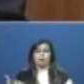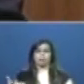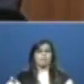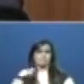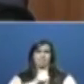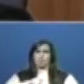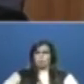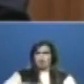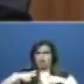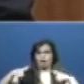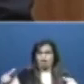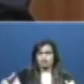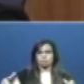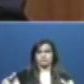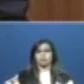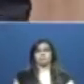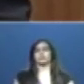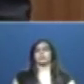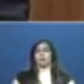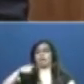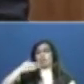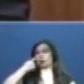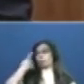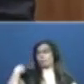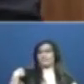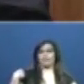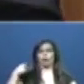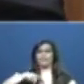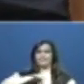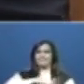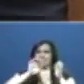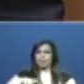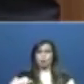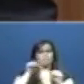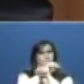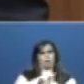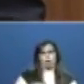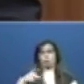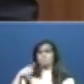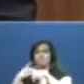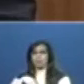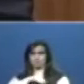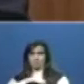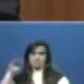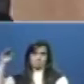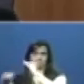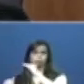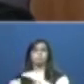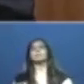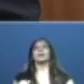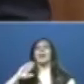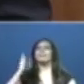del desempleo más intenso en el último año en Castilla y león que en la media nacional hasta afectar